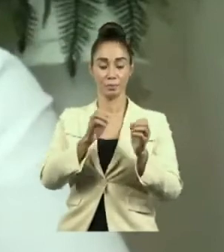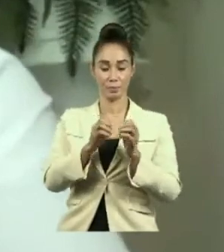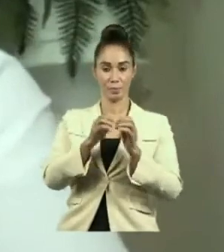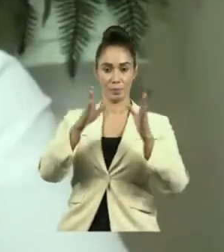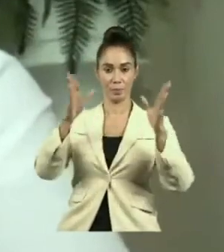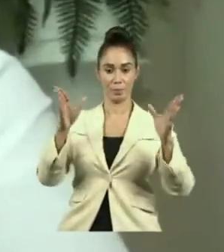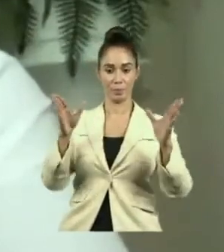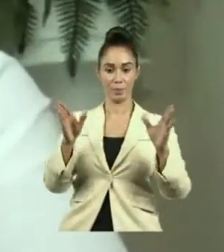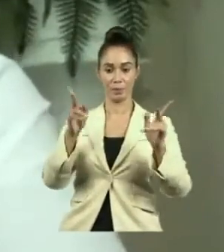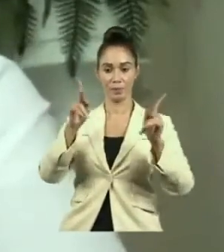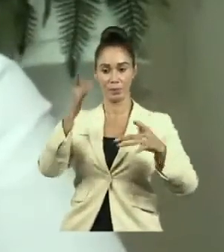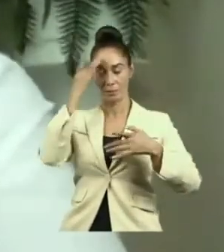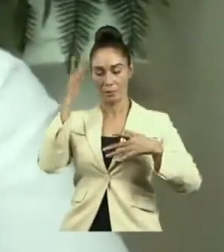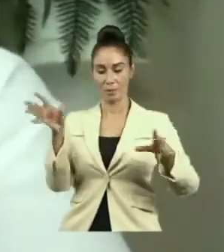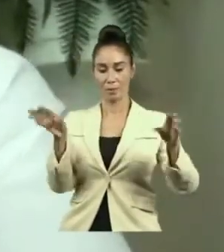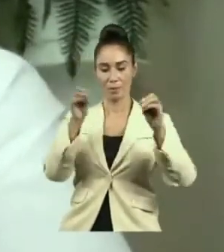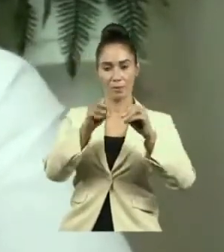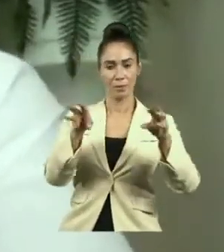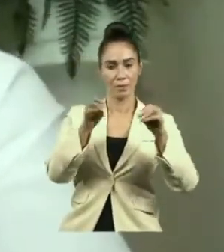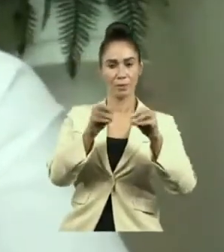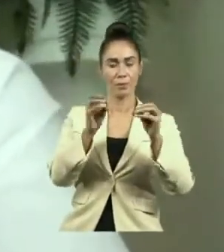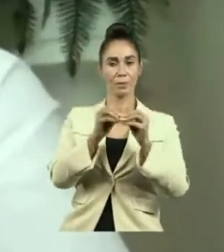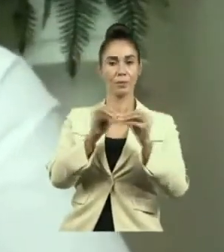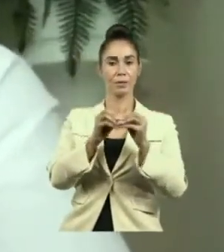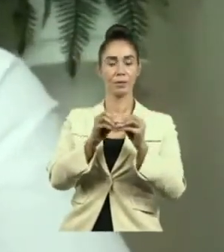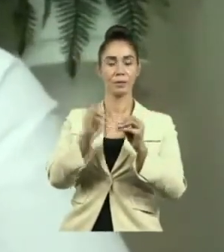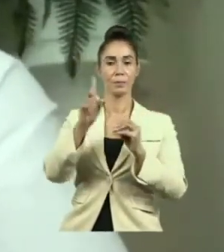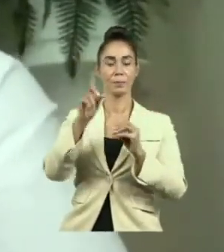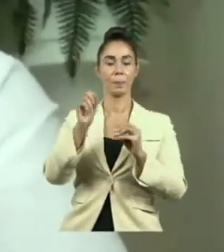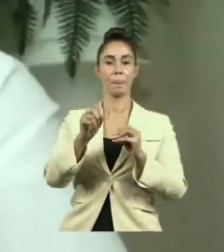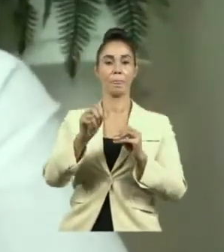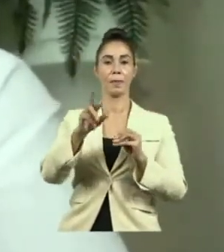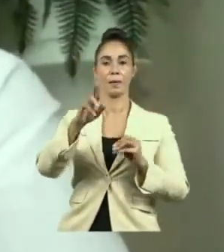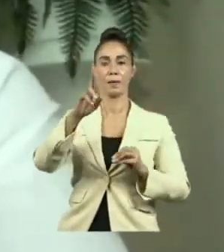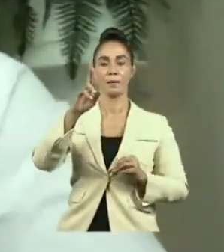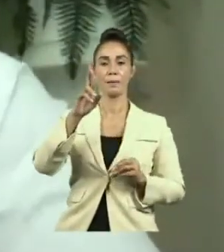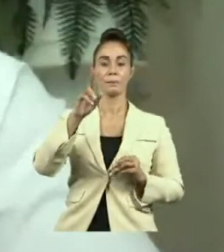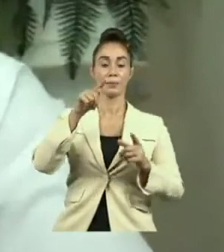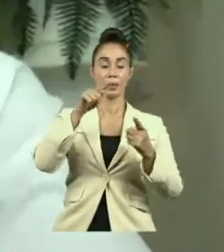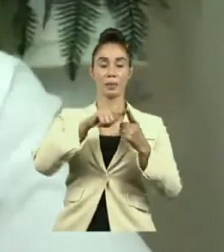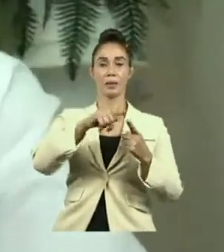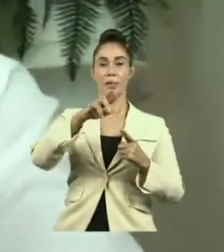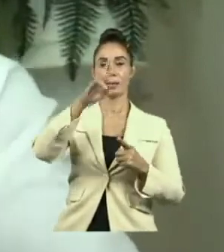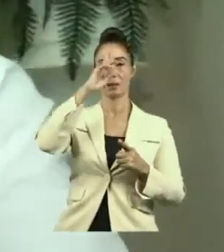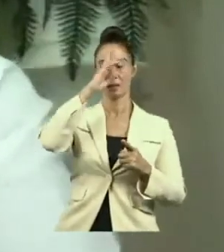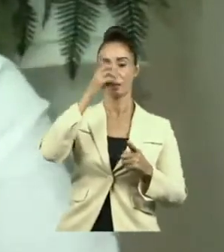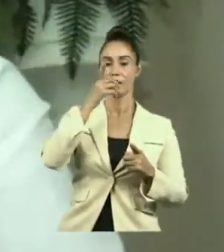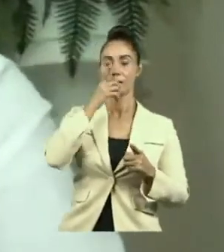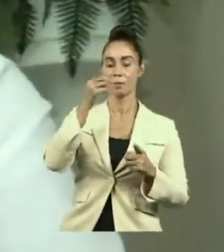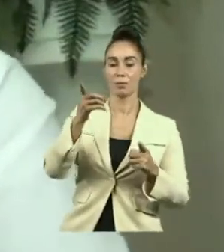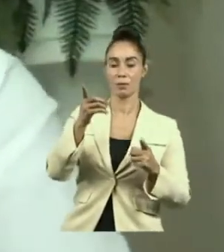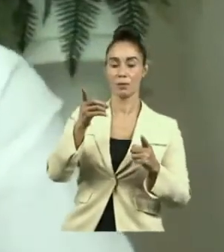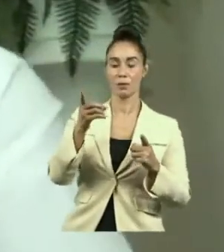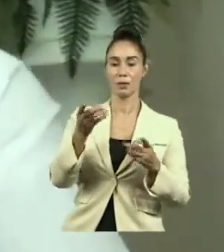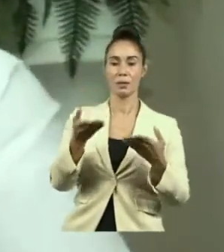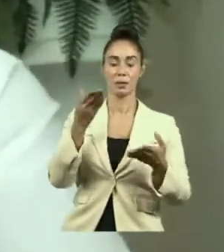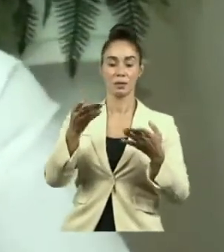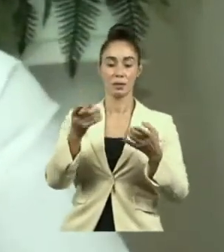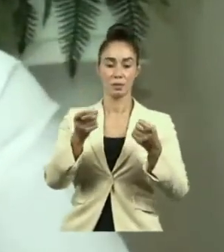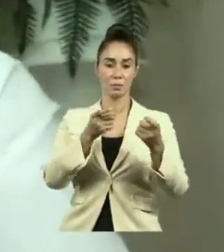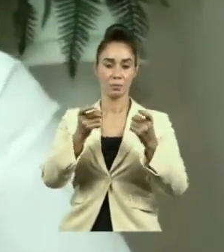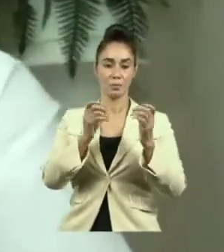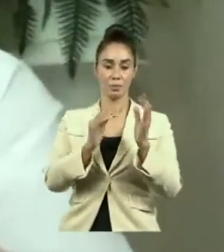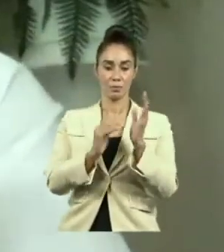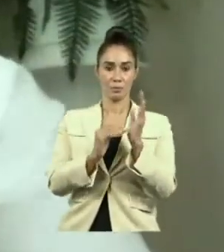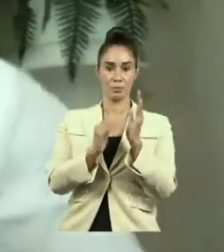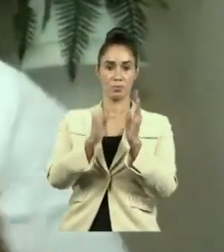indican que el país si se quiere luego la zona de seguridad para manejar un pico más alto y que nos